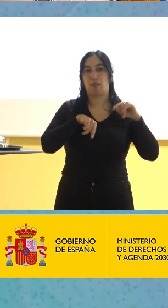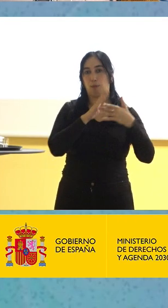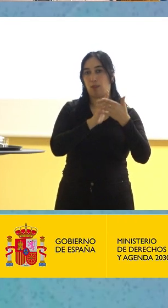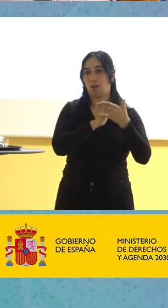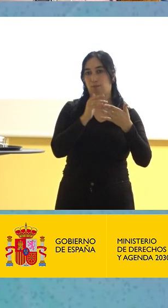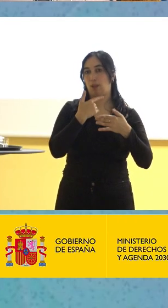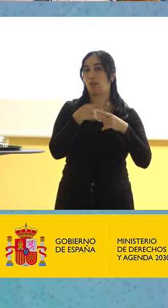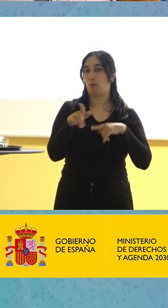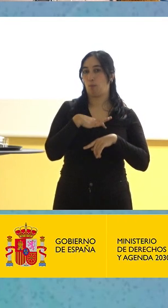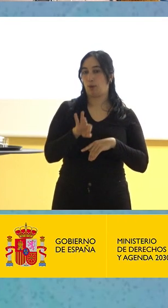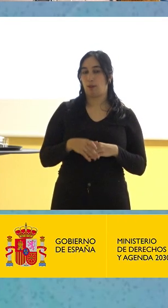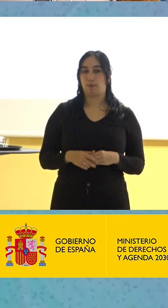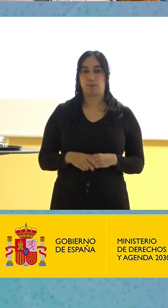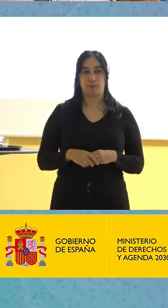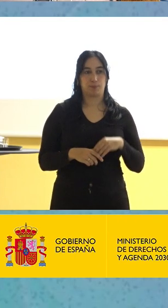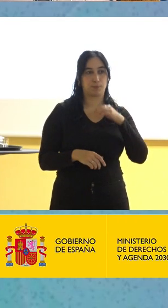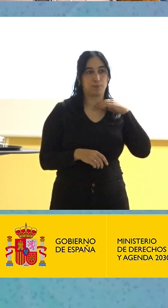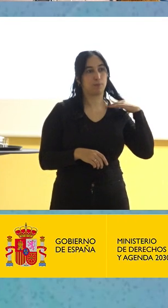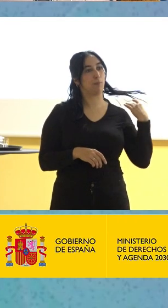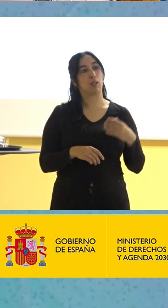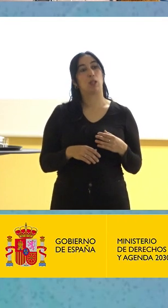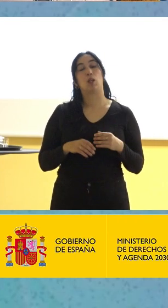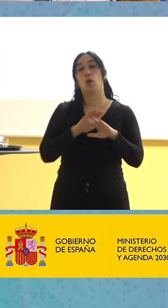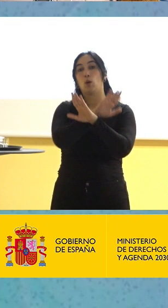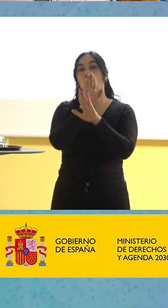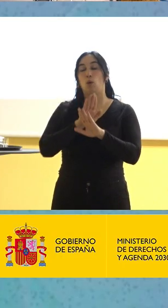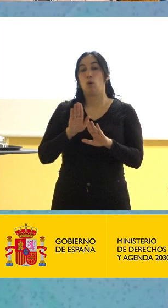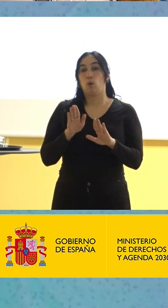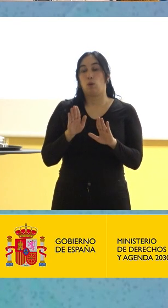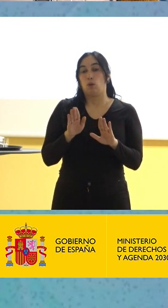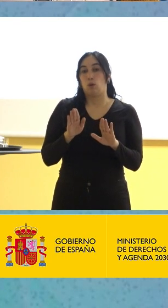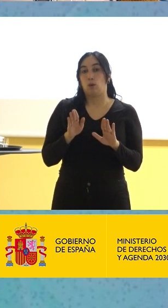autónomas. Y por último, aunque el cribado